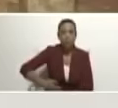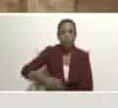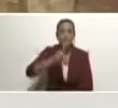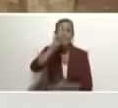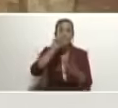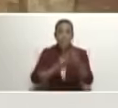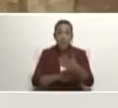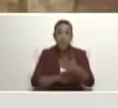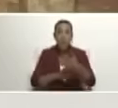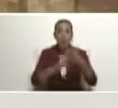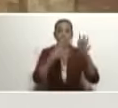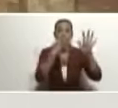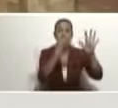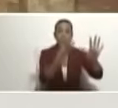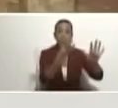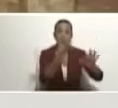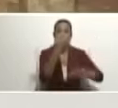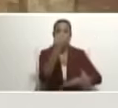1902.